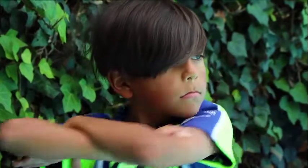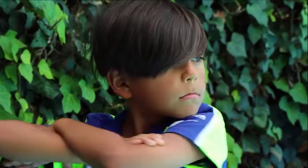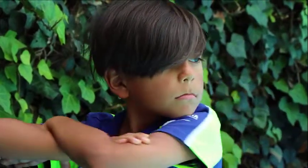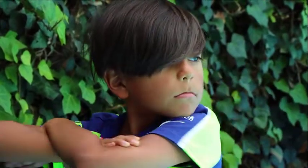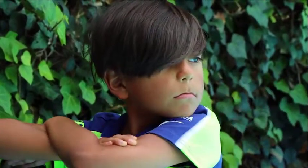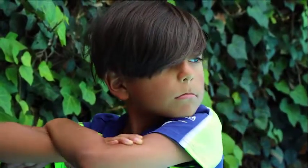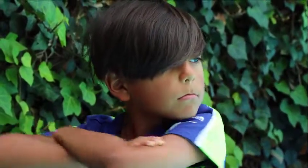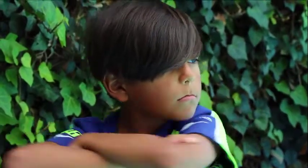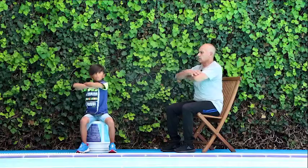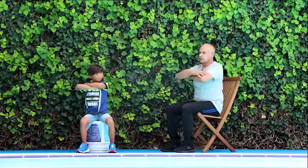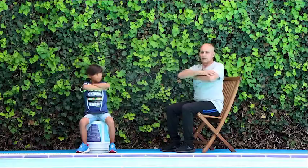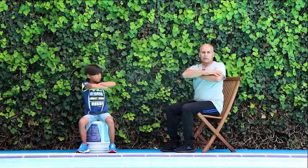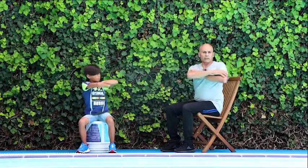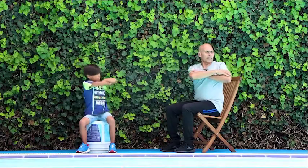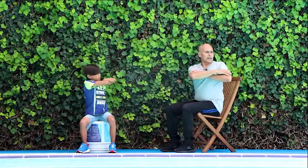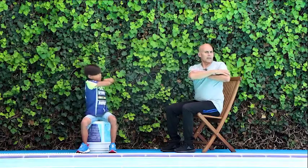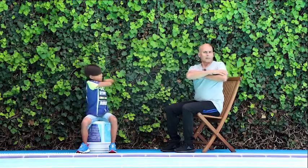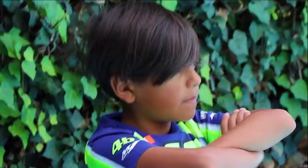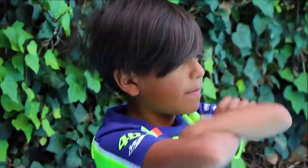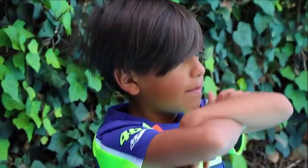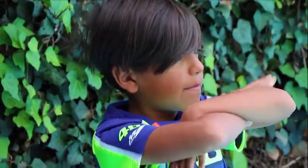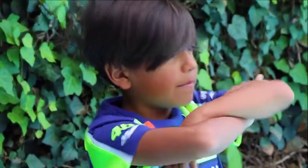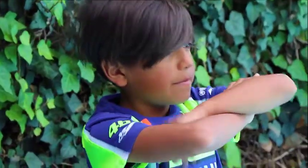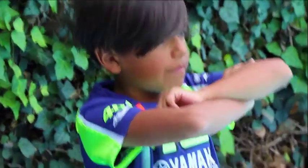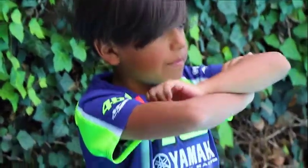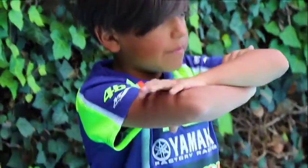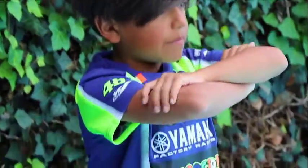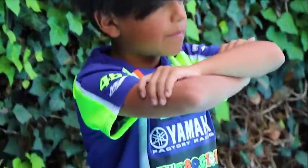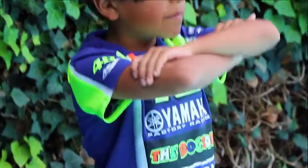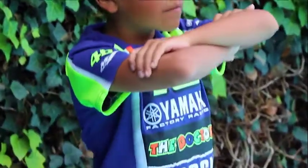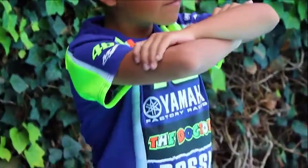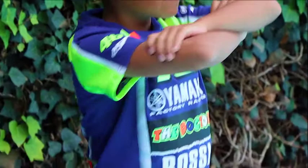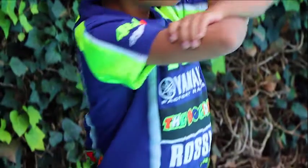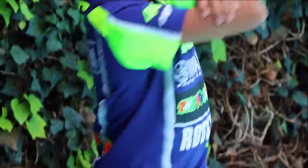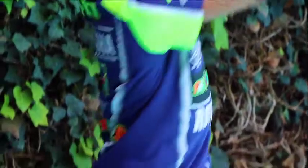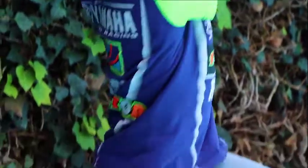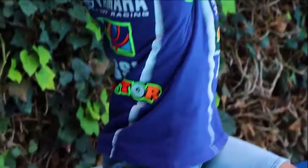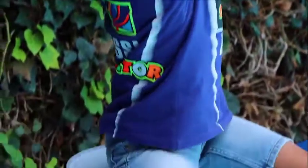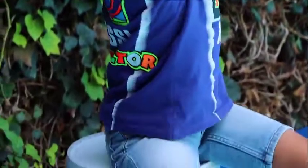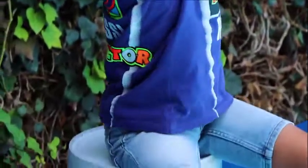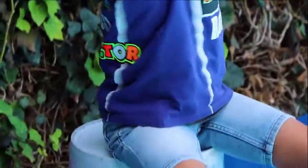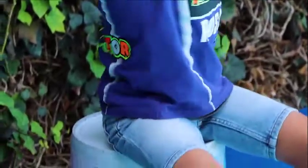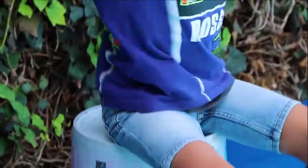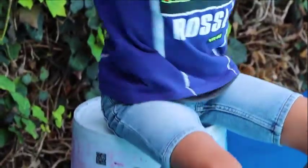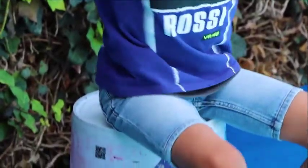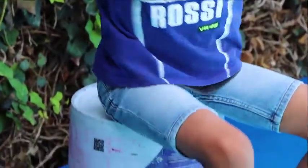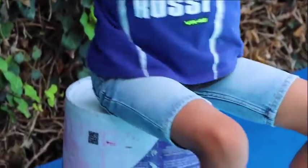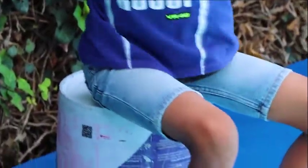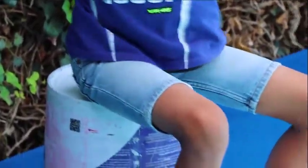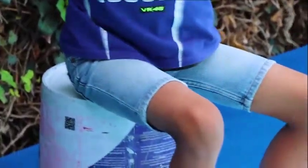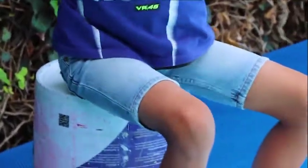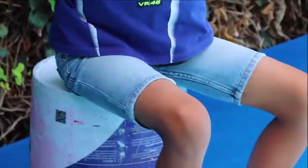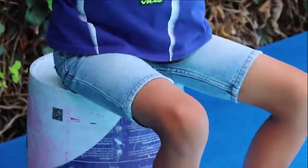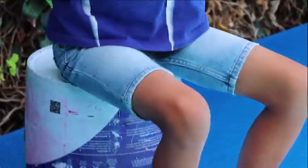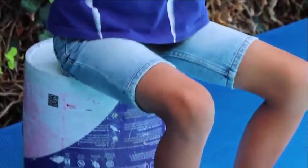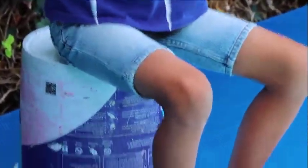acompañamos nuestro torso con la cabeza y hacemos rotación derecha,